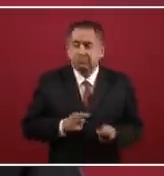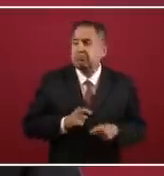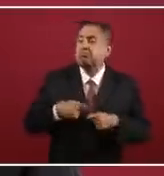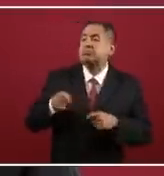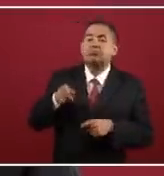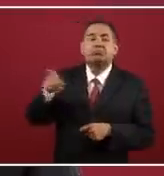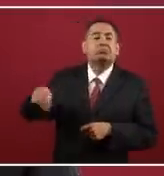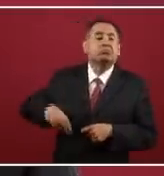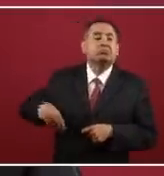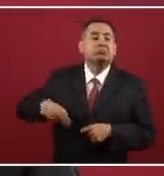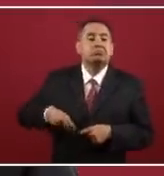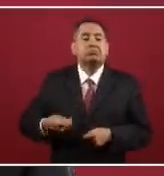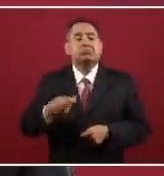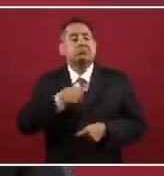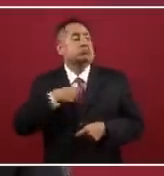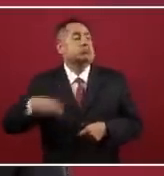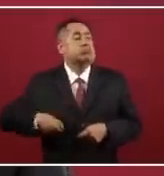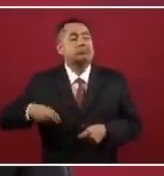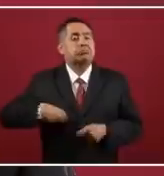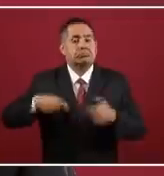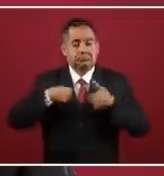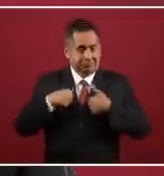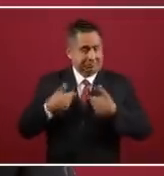culpa a nosotros.